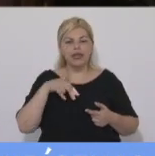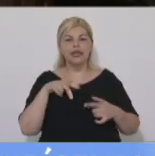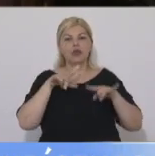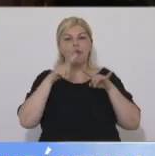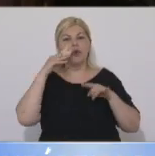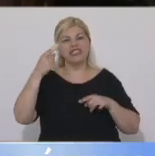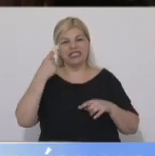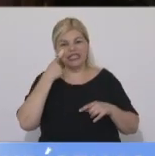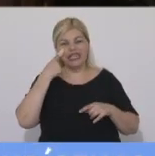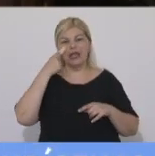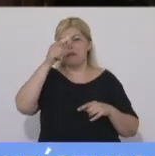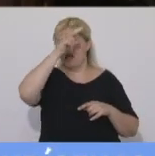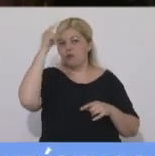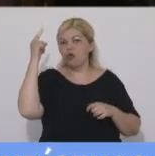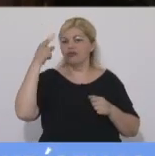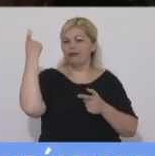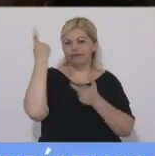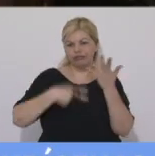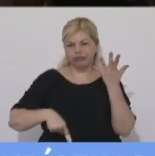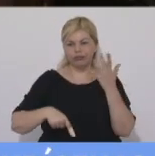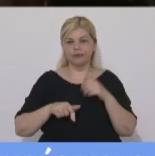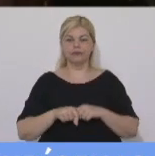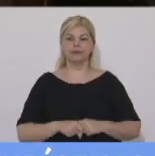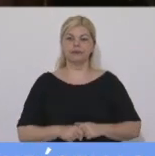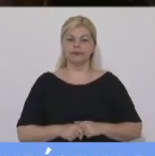Mapuche, entre tantos otros.